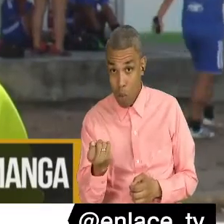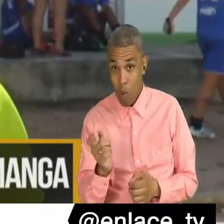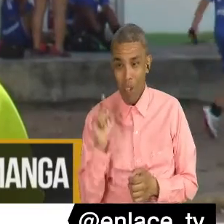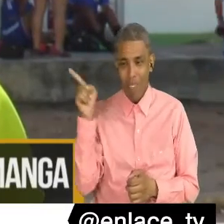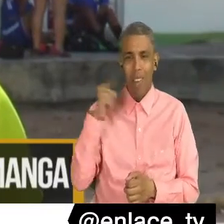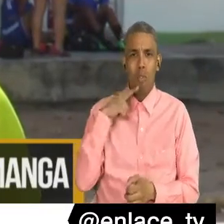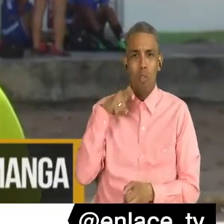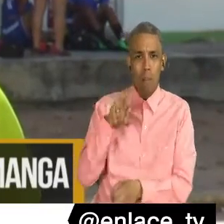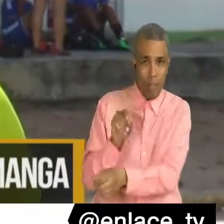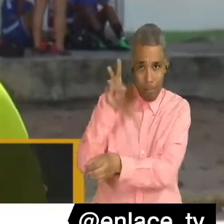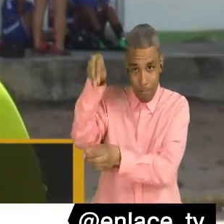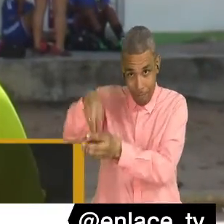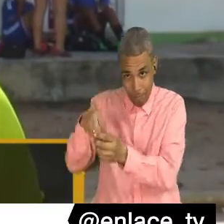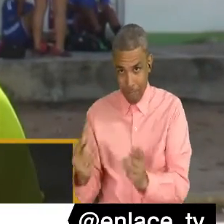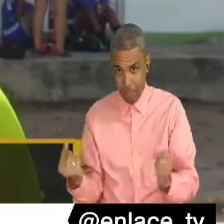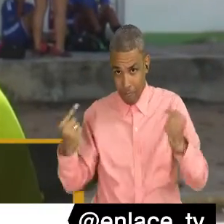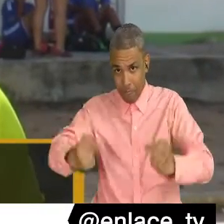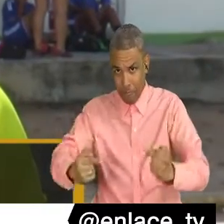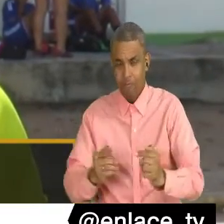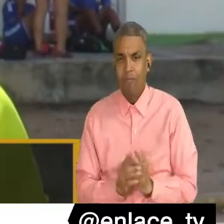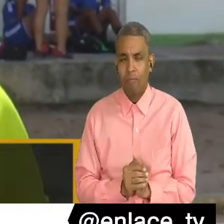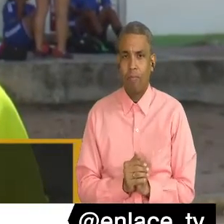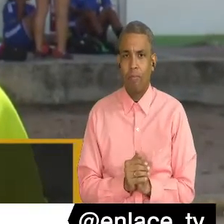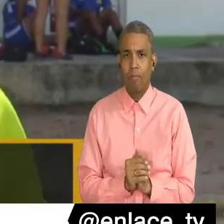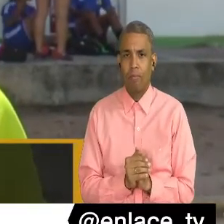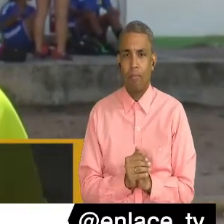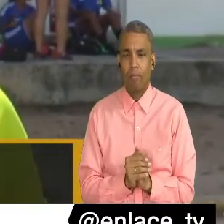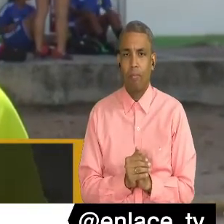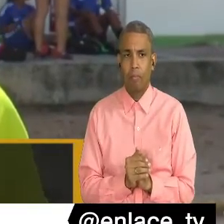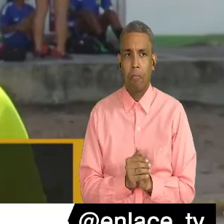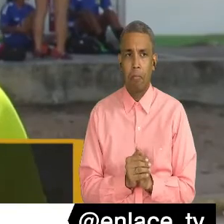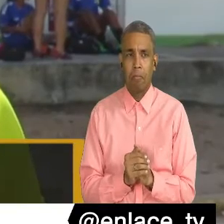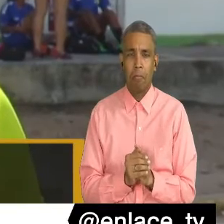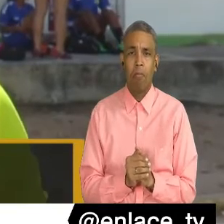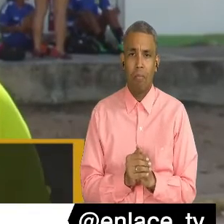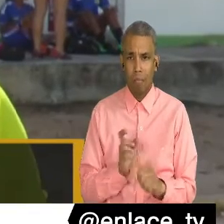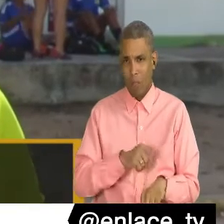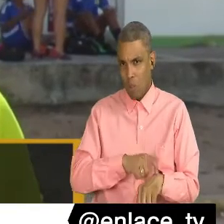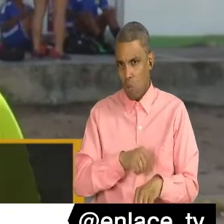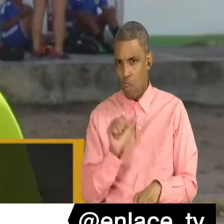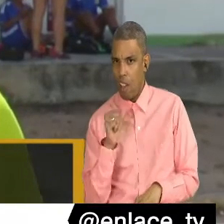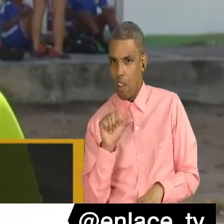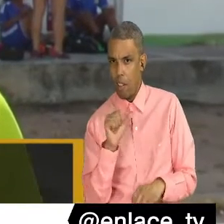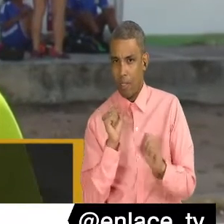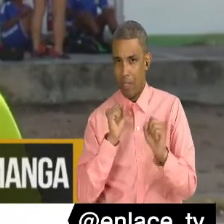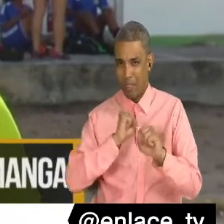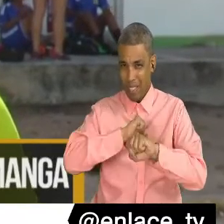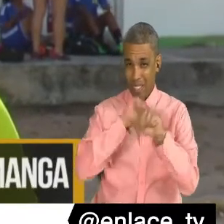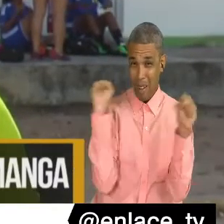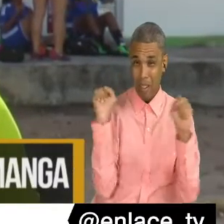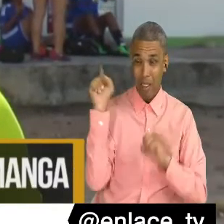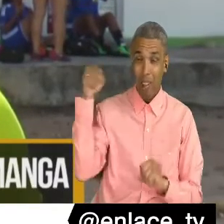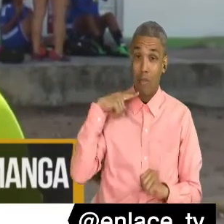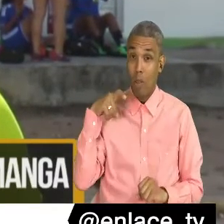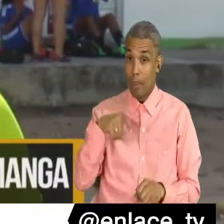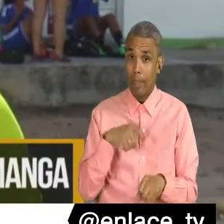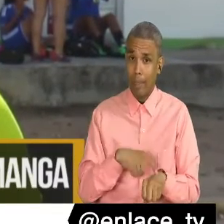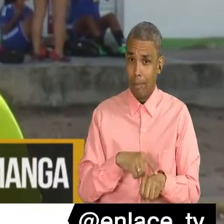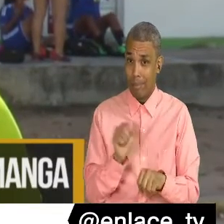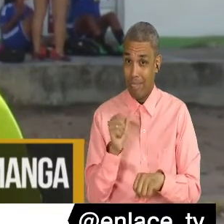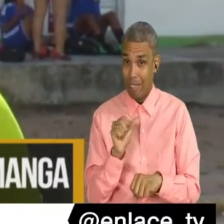está planificando obviamente todo el encuentro que va a ser la próxima semana con Bucaramanga, 10 de la mañana en la cancha Marte. Sabemos de que es un rival bastante difícil, de